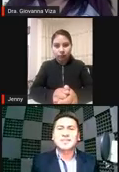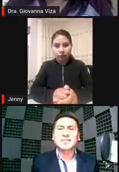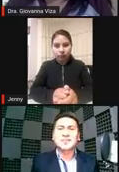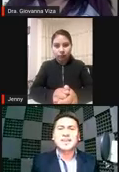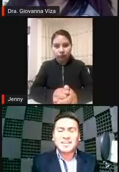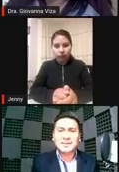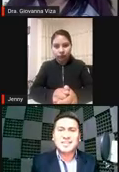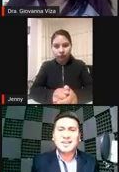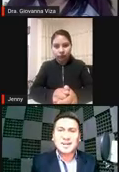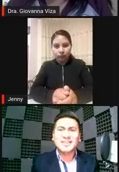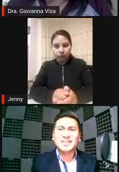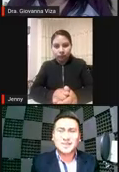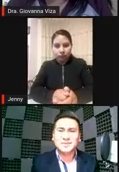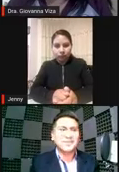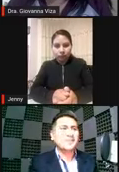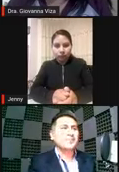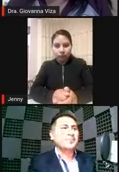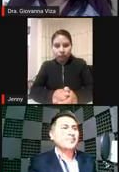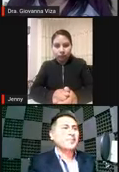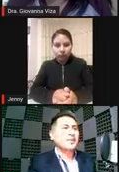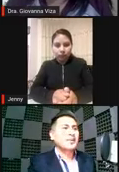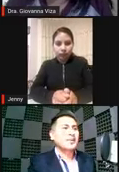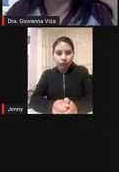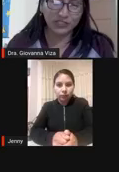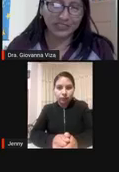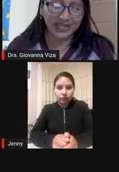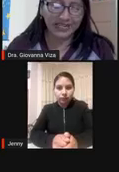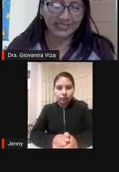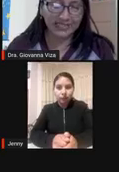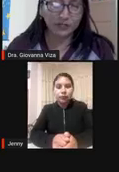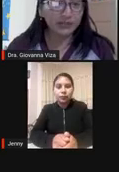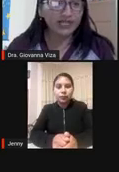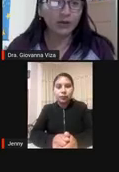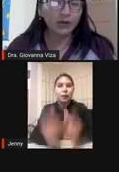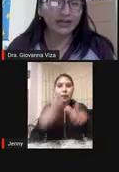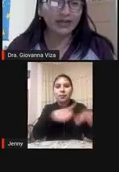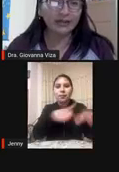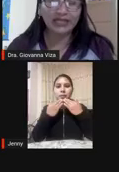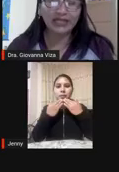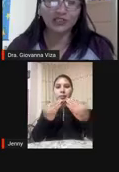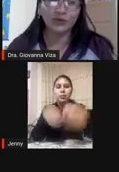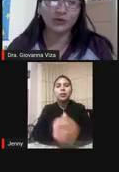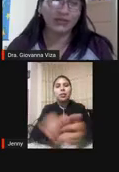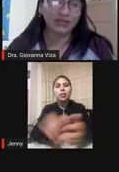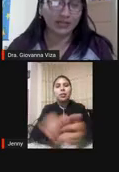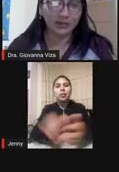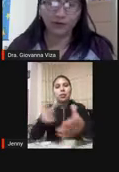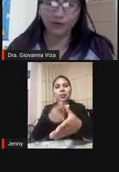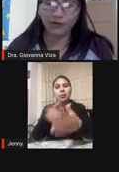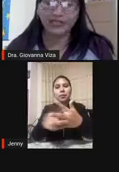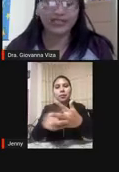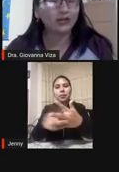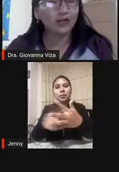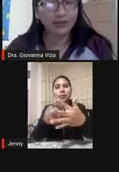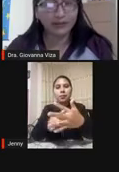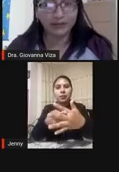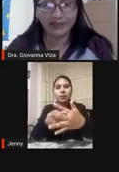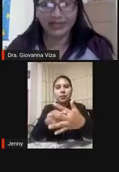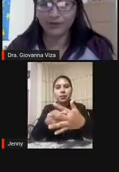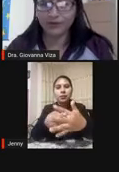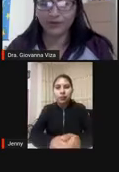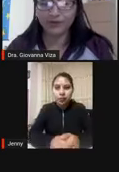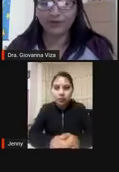las personas que nos ven a través de la página de Facebook. Listo, muchas gracias. Voy a empezar a compartir la pantalla. Solo voy a pedir que me confirmen si ya logran